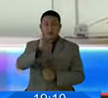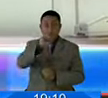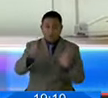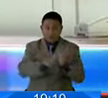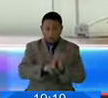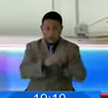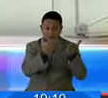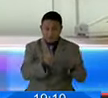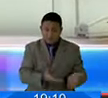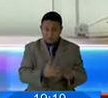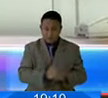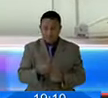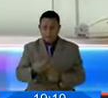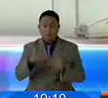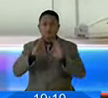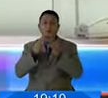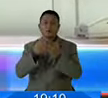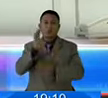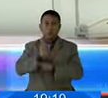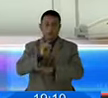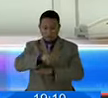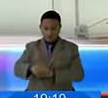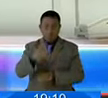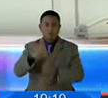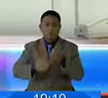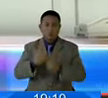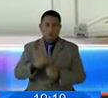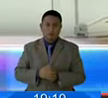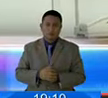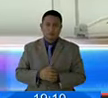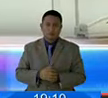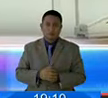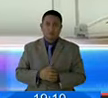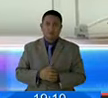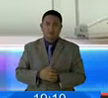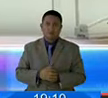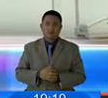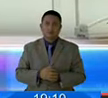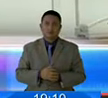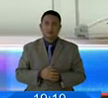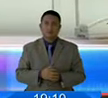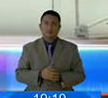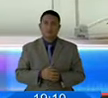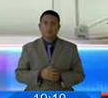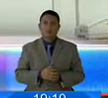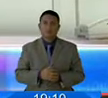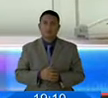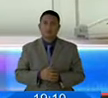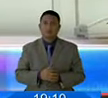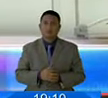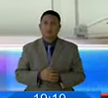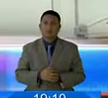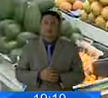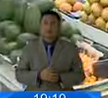ecuatorianas están con problemas en este momento de poder pagar la canasta básica. Consultamos